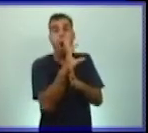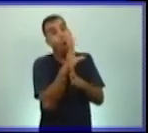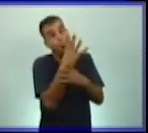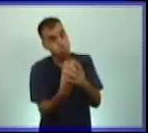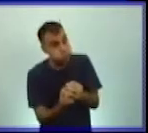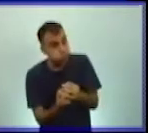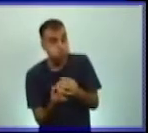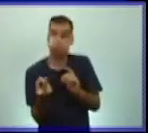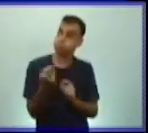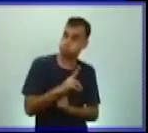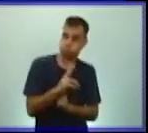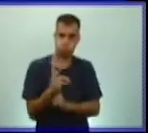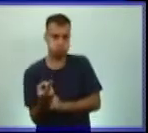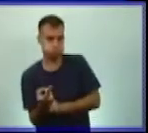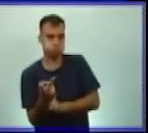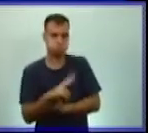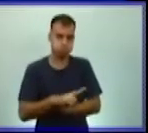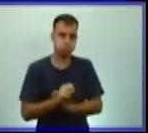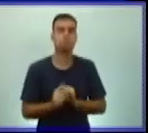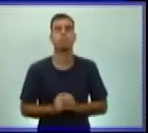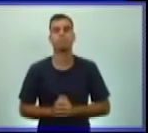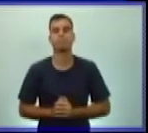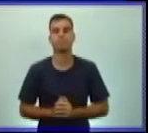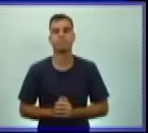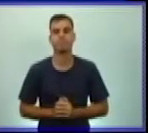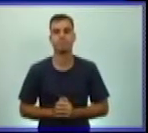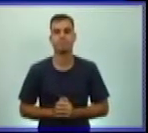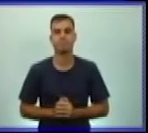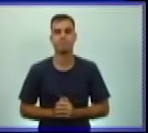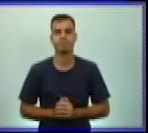absorción o el desprendimiento de energía.